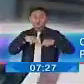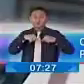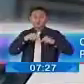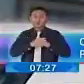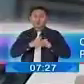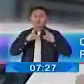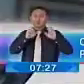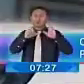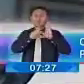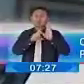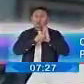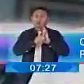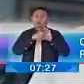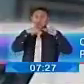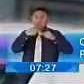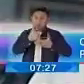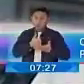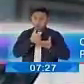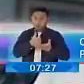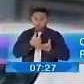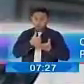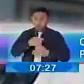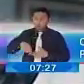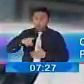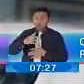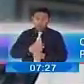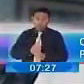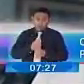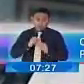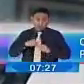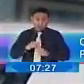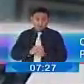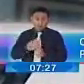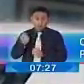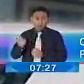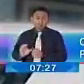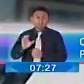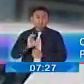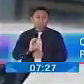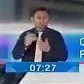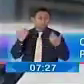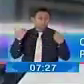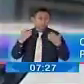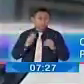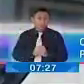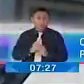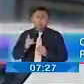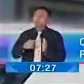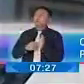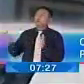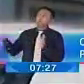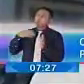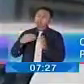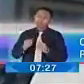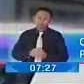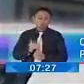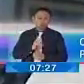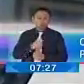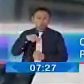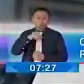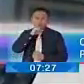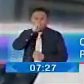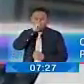marco jurídico adecuado que genere certeza y certidumbre. Las inversiones no llegan simplemente por un catálogo de inversión. Nosotros tenemos hoy